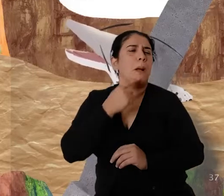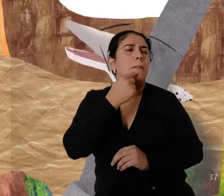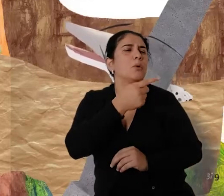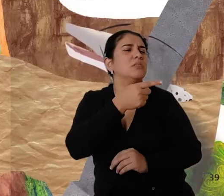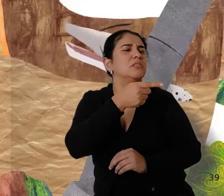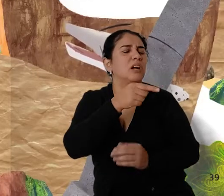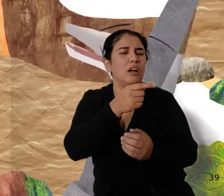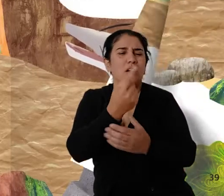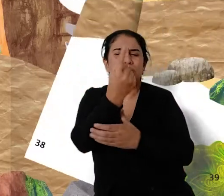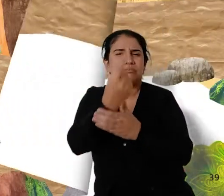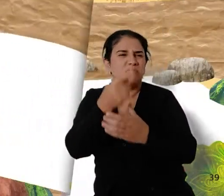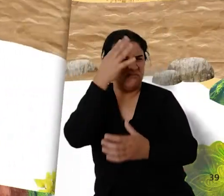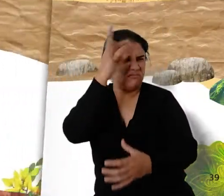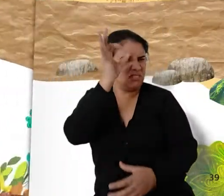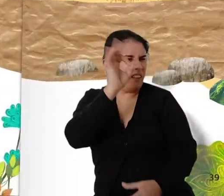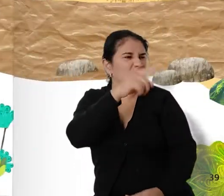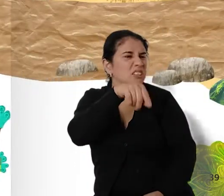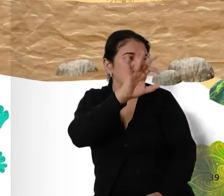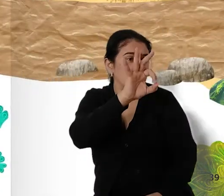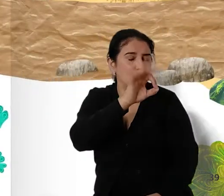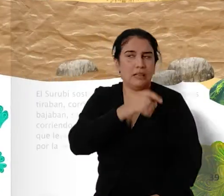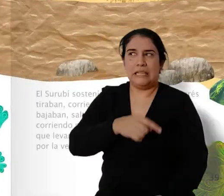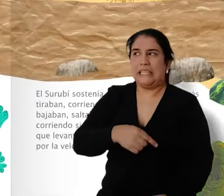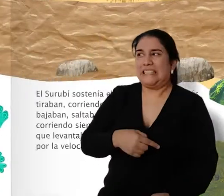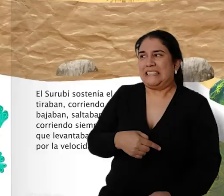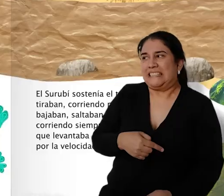el torpedo?